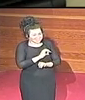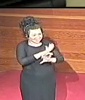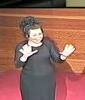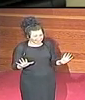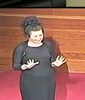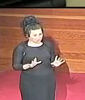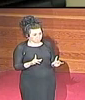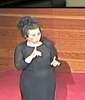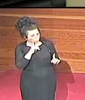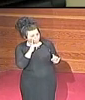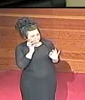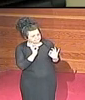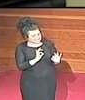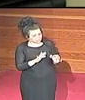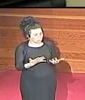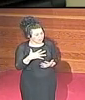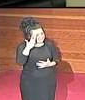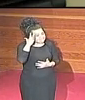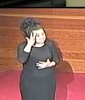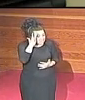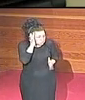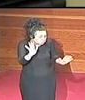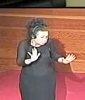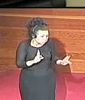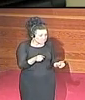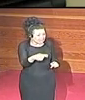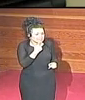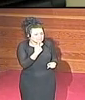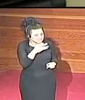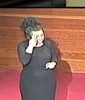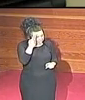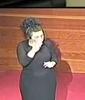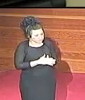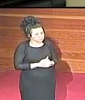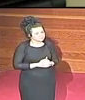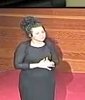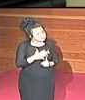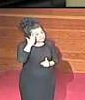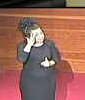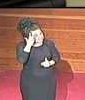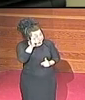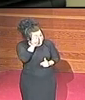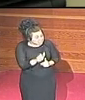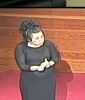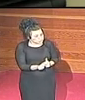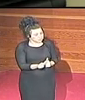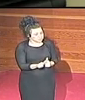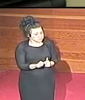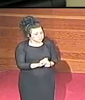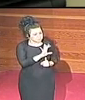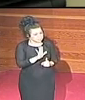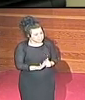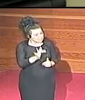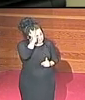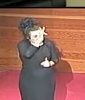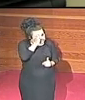Así hay un filósofo, él se llama filósofo, hay un filósofo al que se considera como uno de los padres de esta